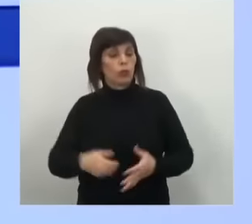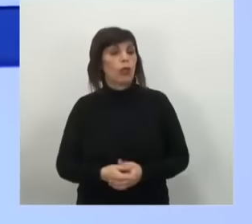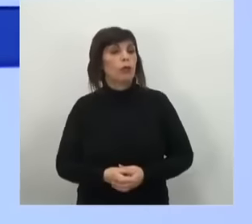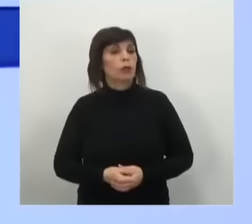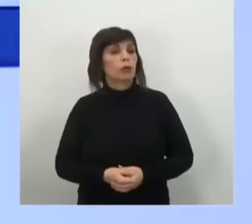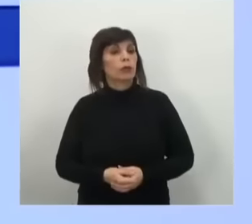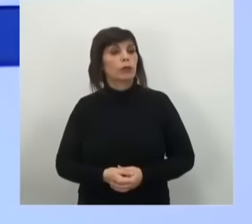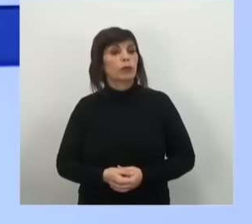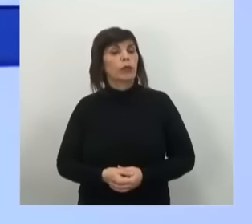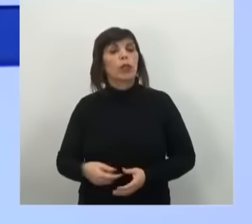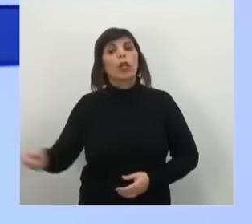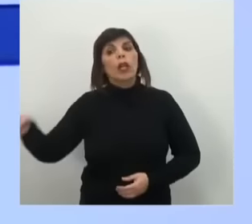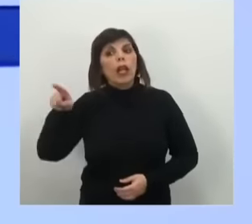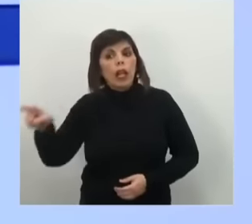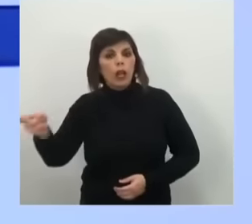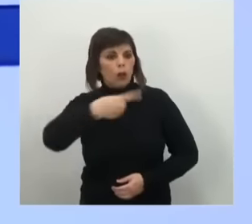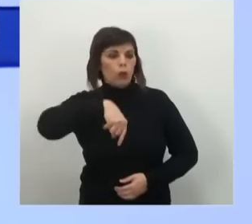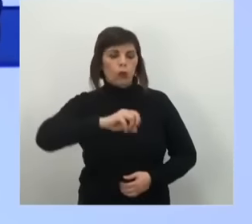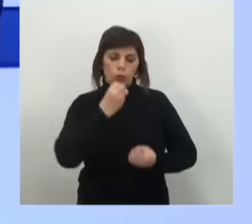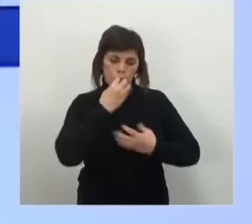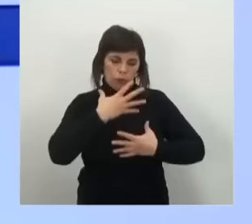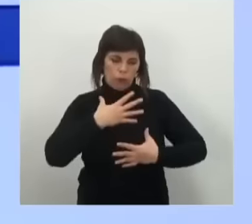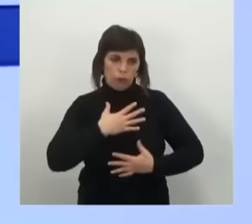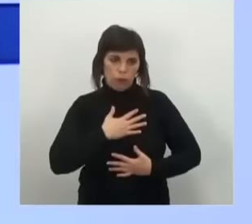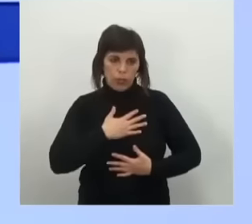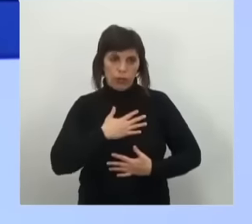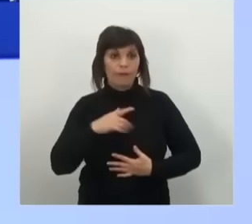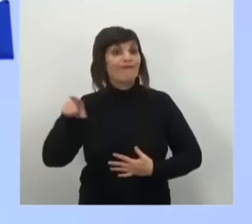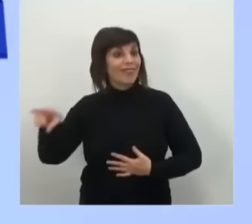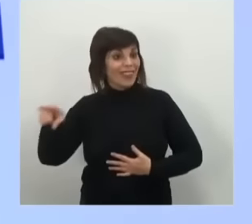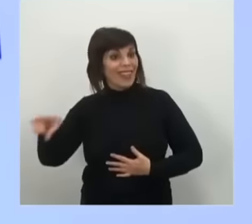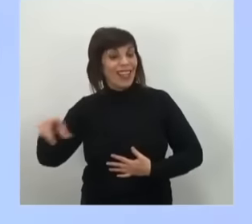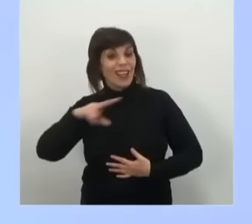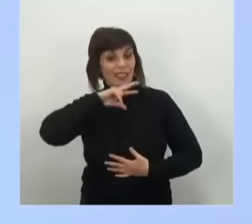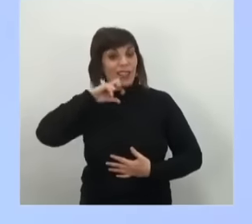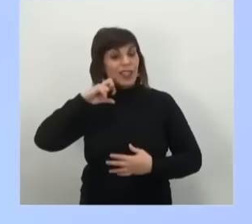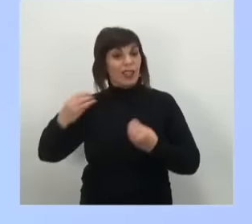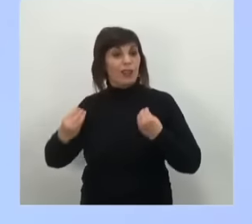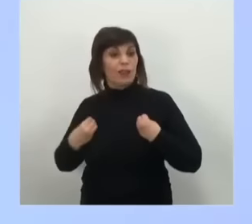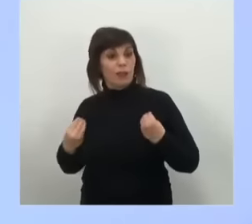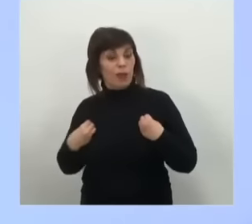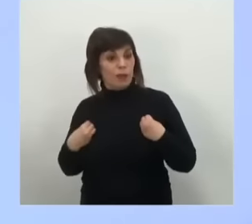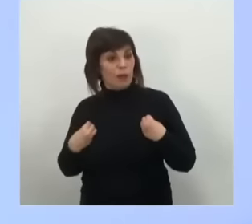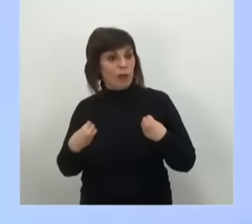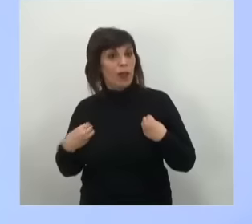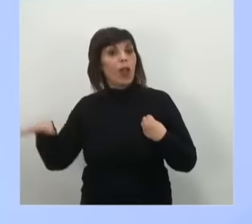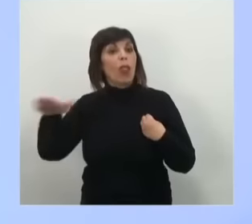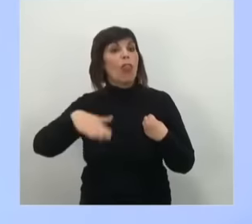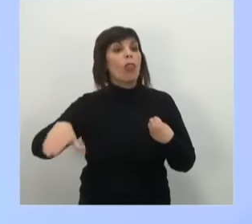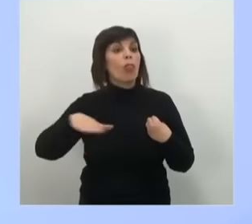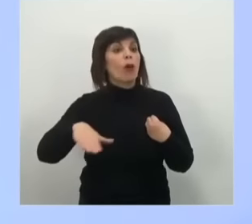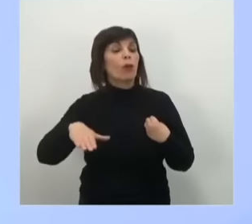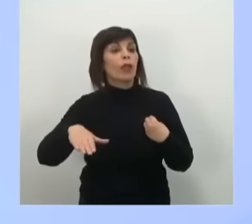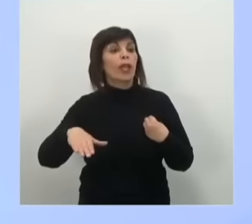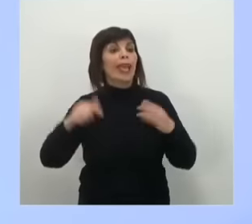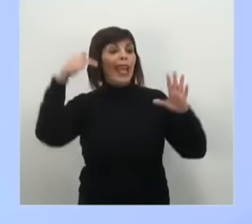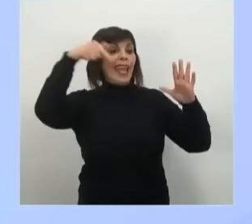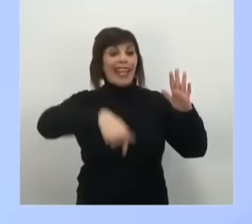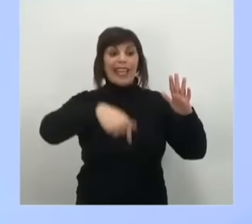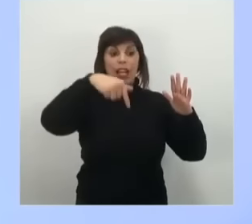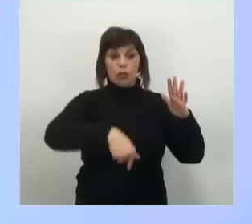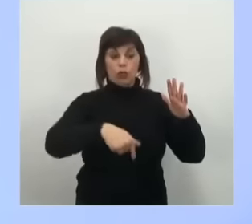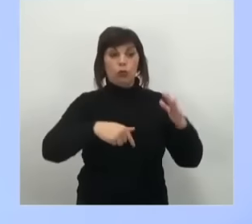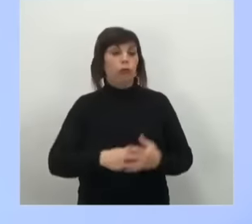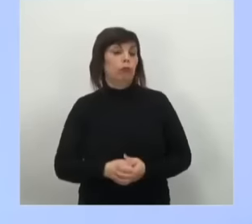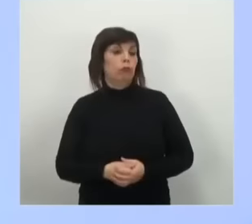se ha portado muy bien con nosotros conoce la tierra vive allí A dónde vives en Jerusalén becheva o